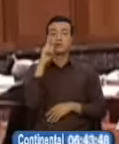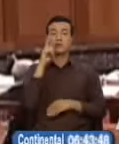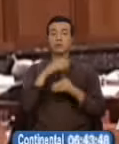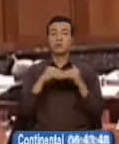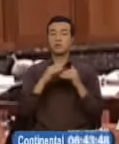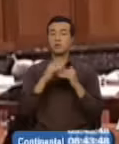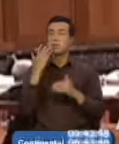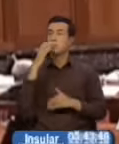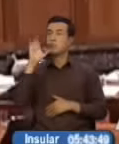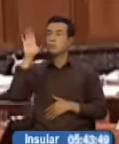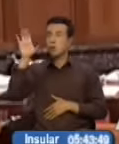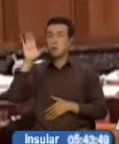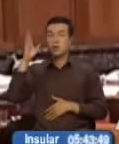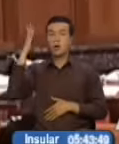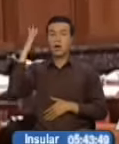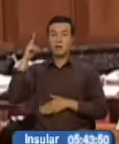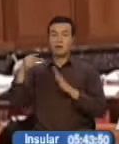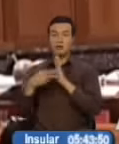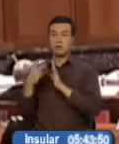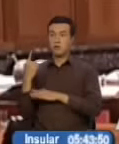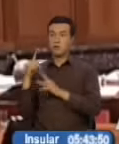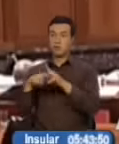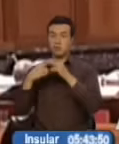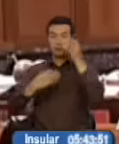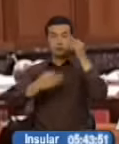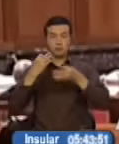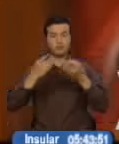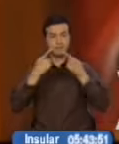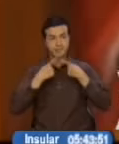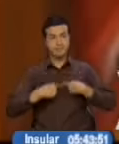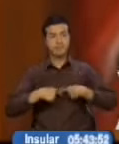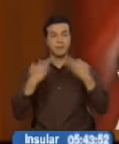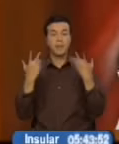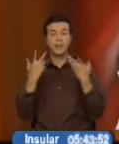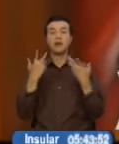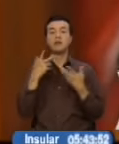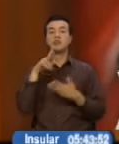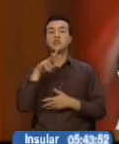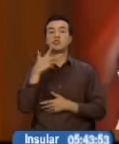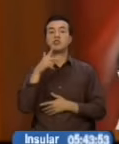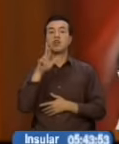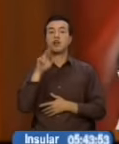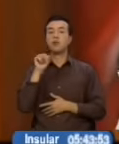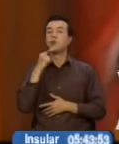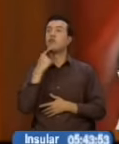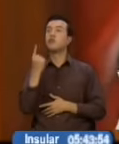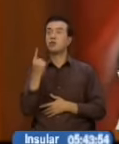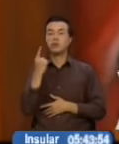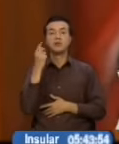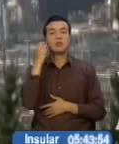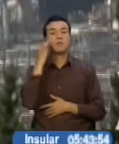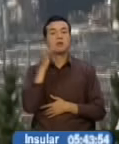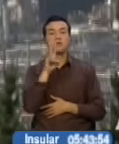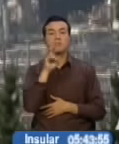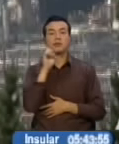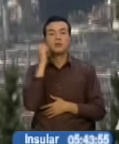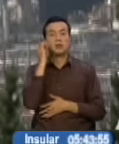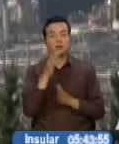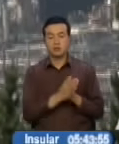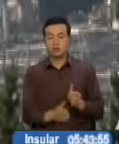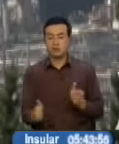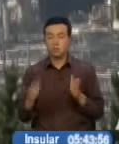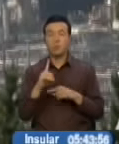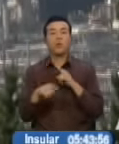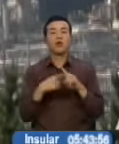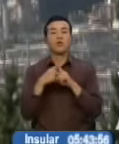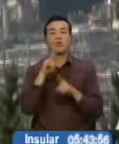el arbitraje internacional iniciado en 2011. Conocida la sentencia, Chevron dio un plazo de 20 días para la realización del pago. El mismo vence este